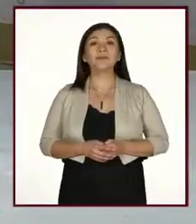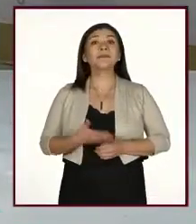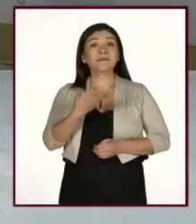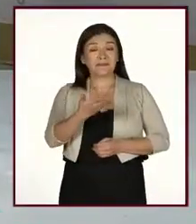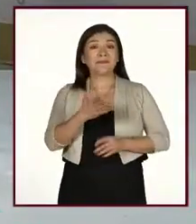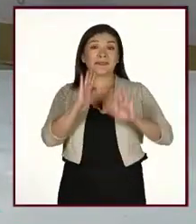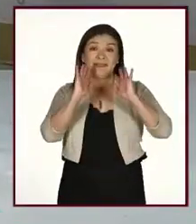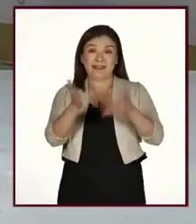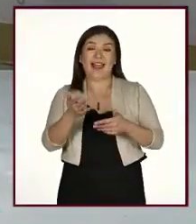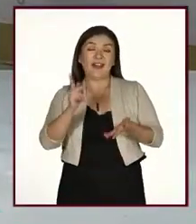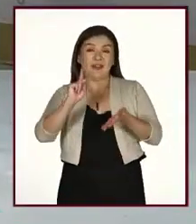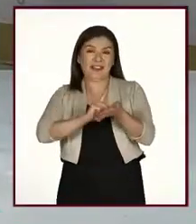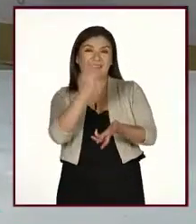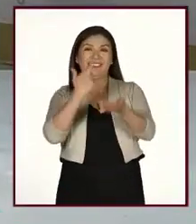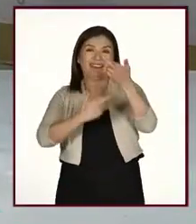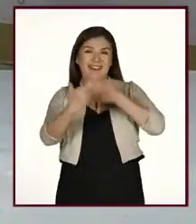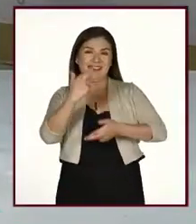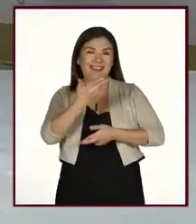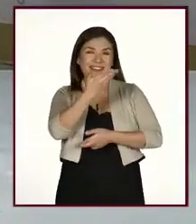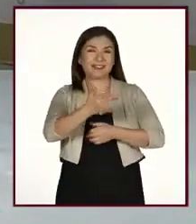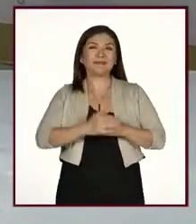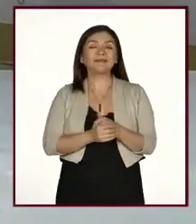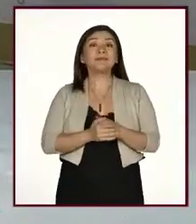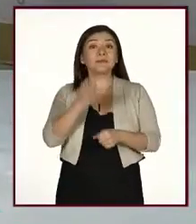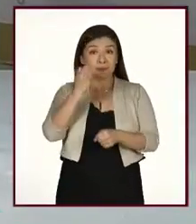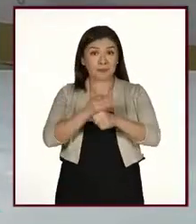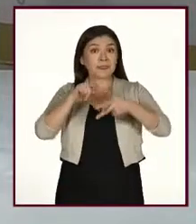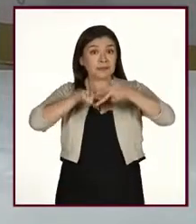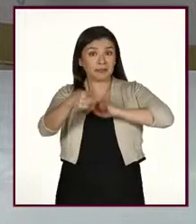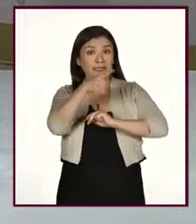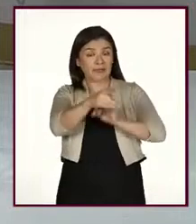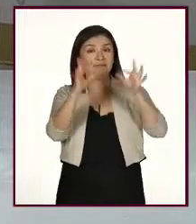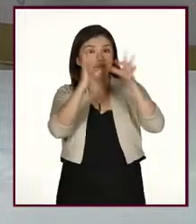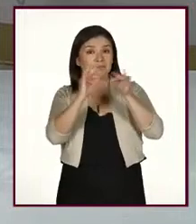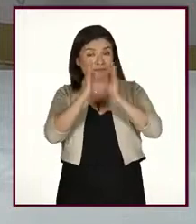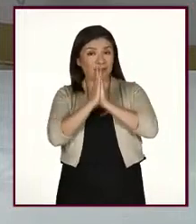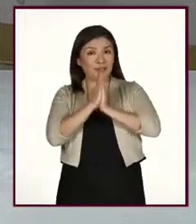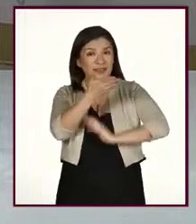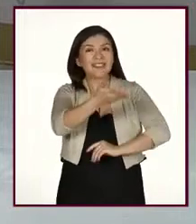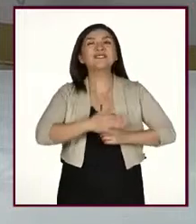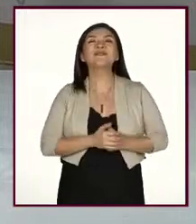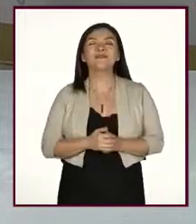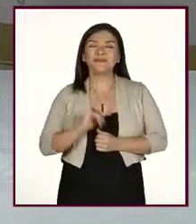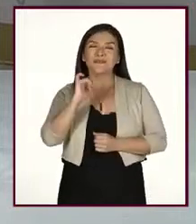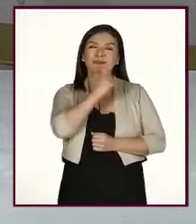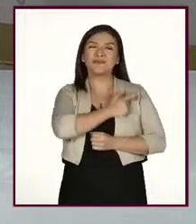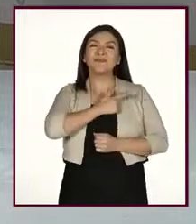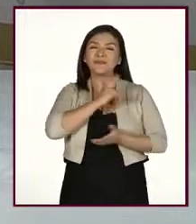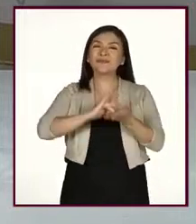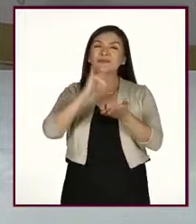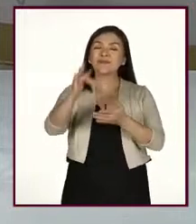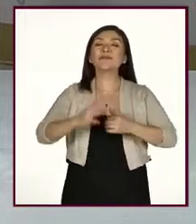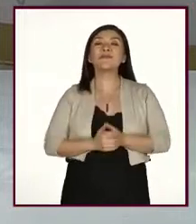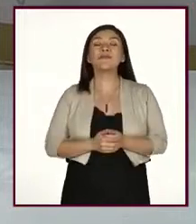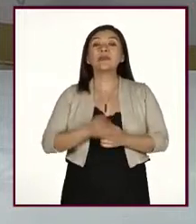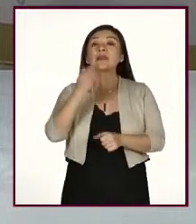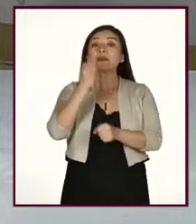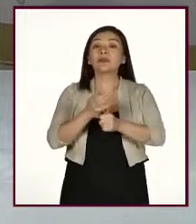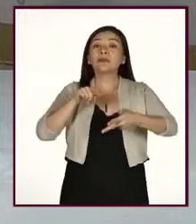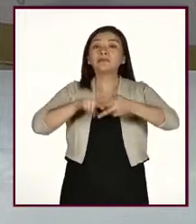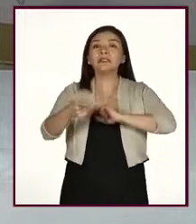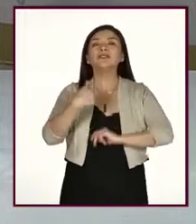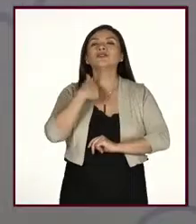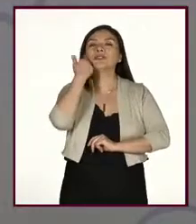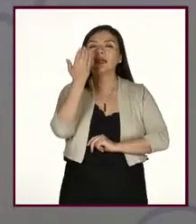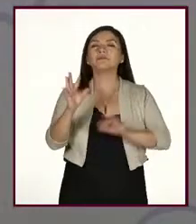Bueno, pues ya estamos de regreso, doctor, y vamos a iniciar con su exposición, si le parece bien. Sí, claro, perfecto. Muchísimas gracias. Y para comenzar, pues me